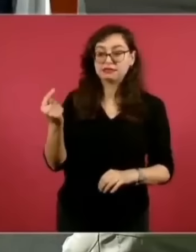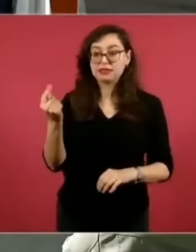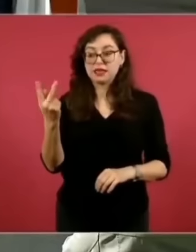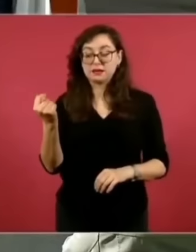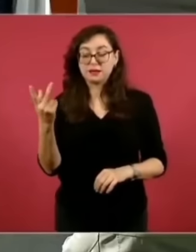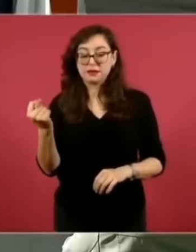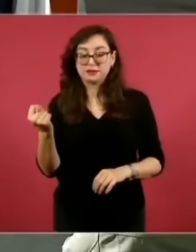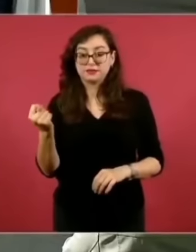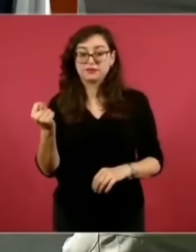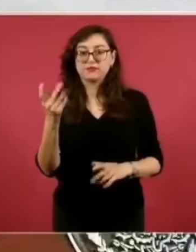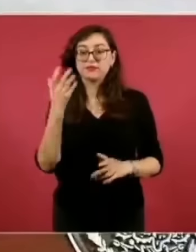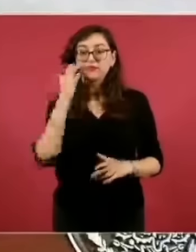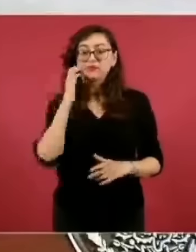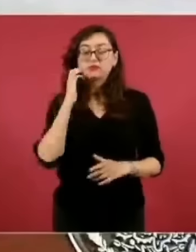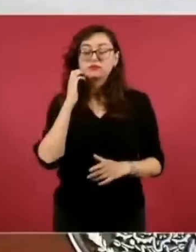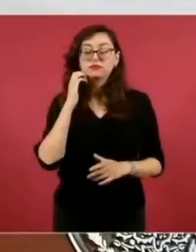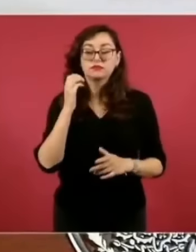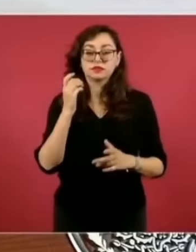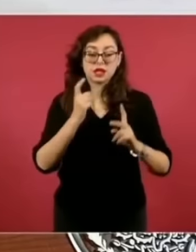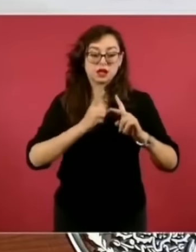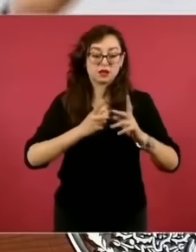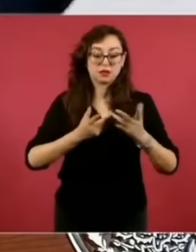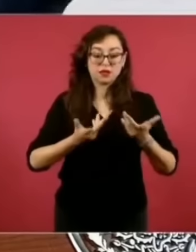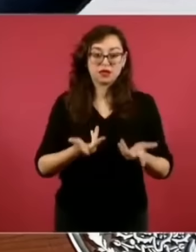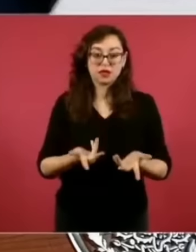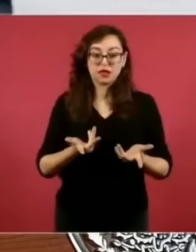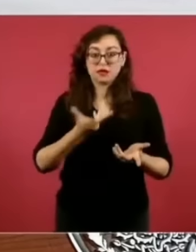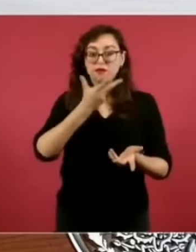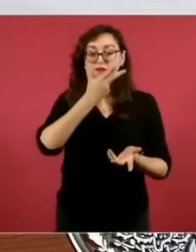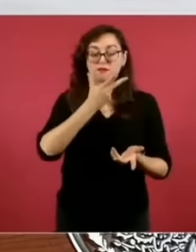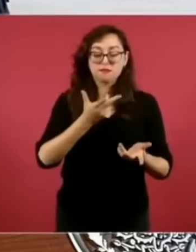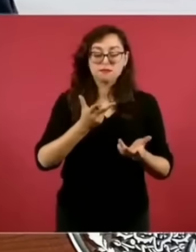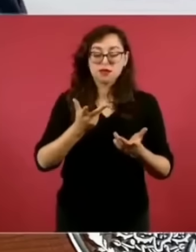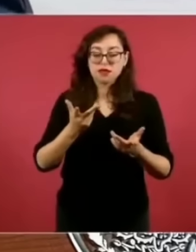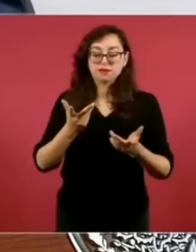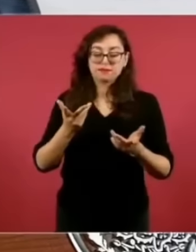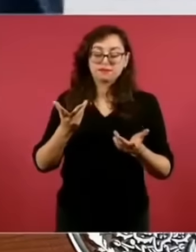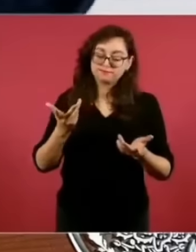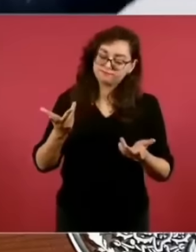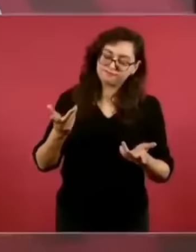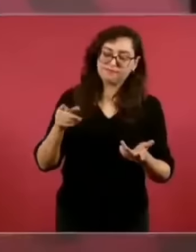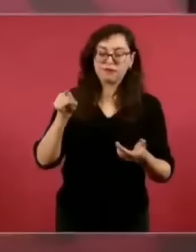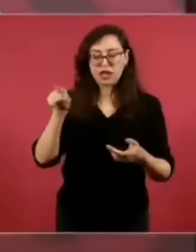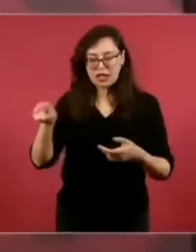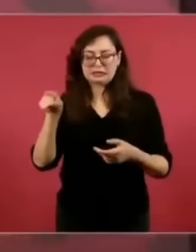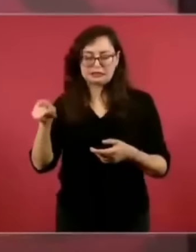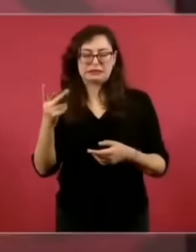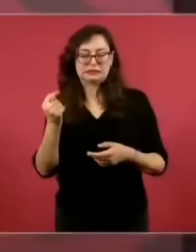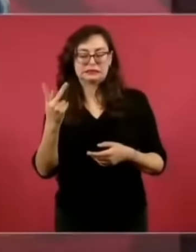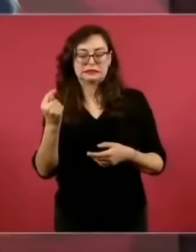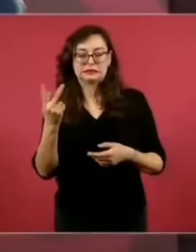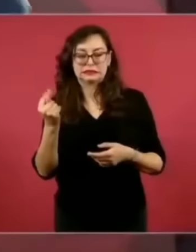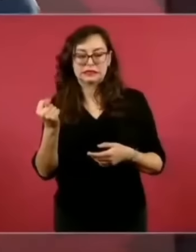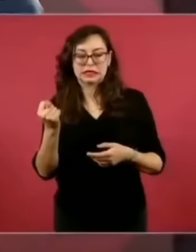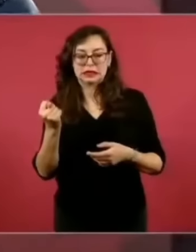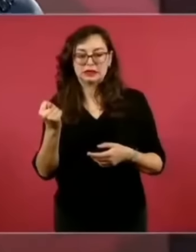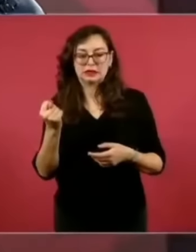a las encuestas de un señor que luego en premio